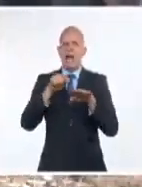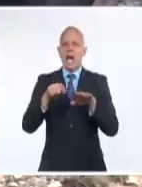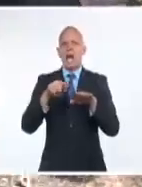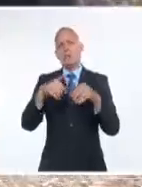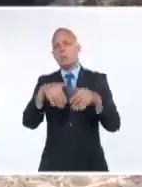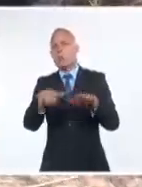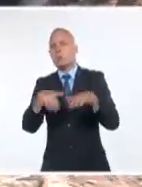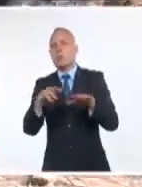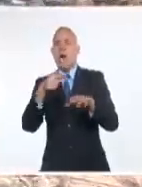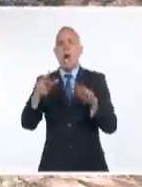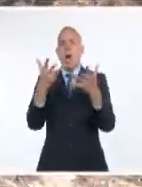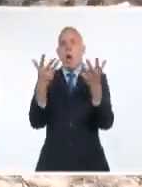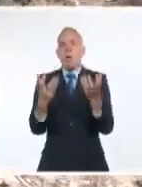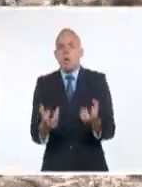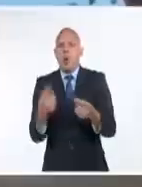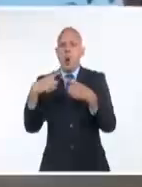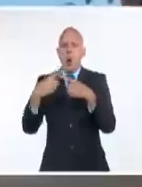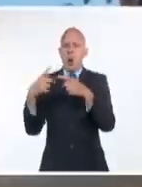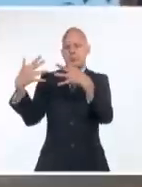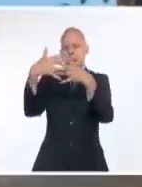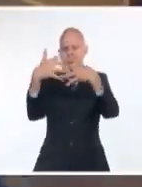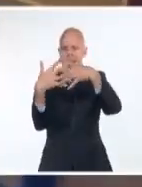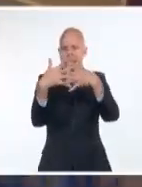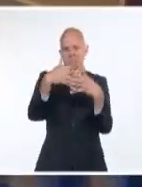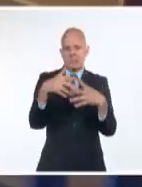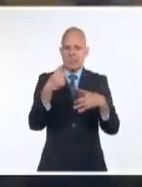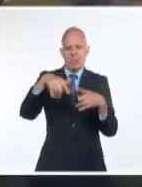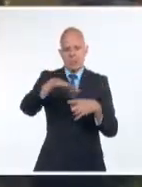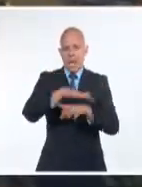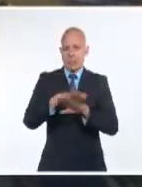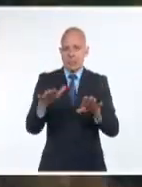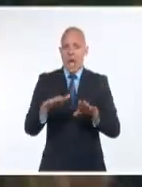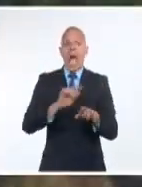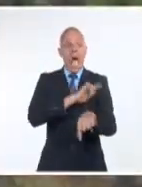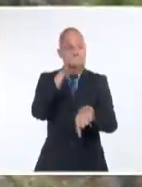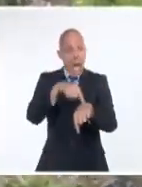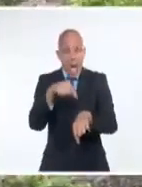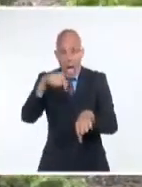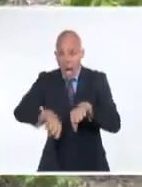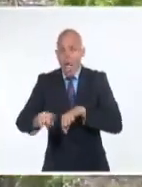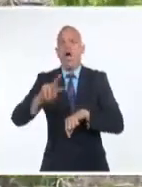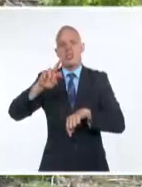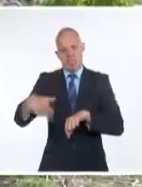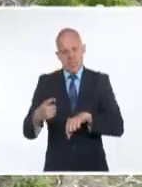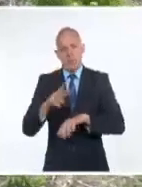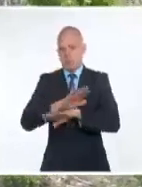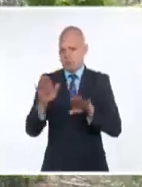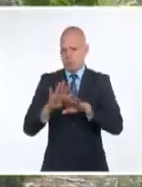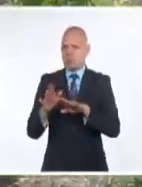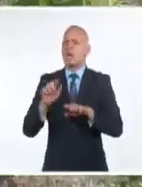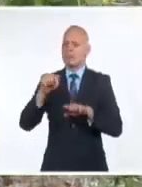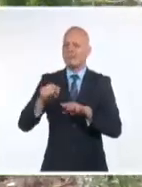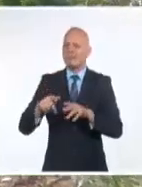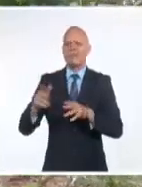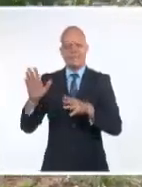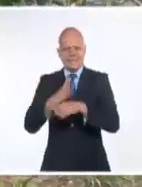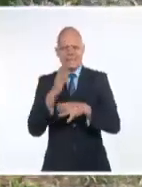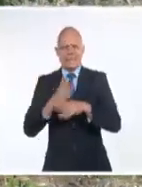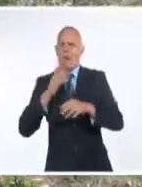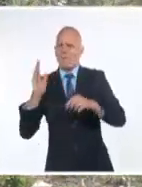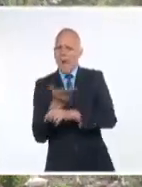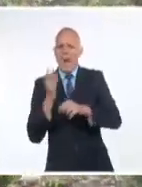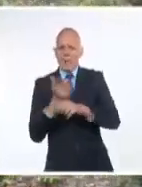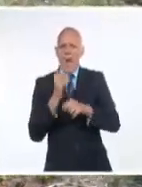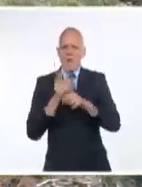pero ahora un equipo integrado por especialistas del gobierno de Habana del Este, la oficina del historiador de la ciudad y del Parque Histórico Morro